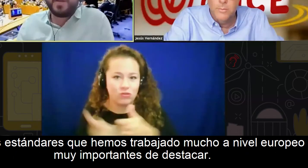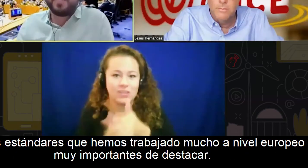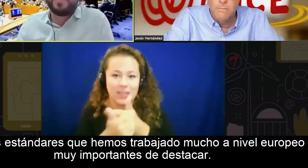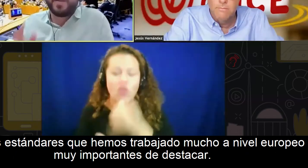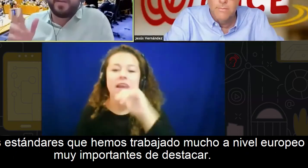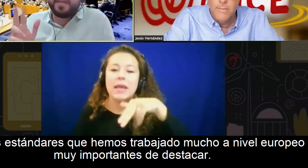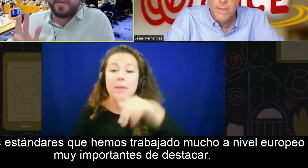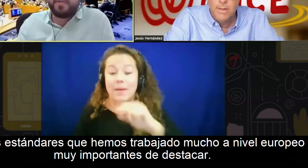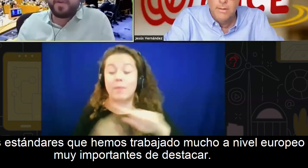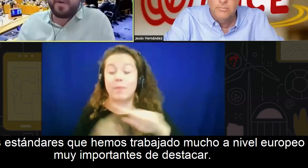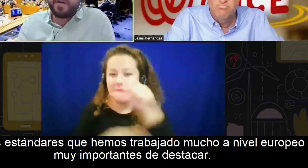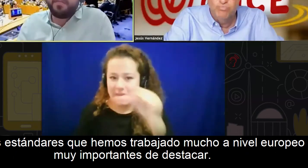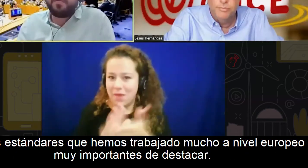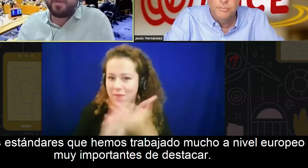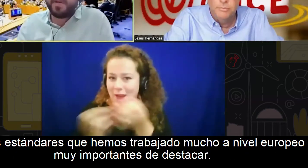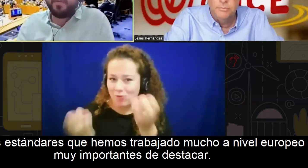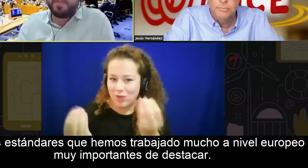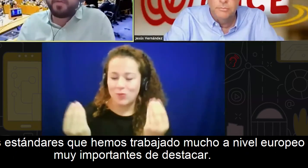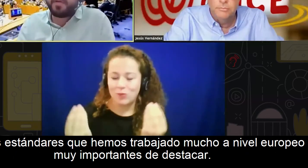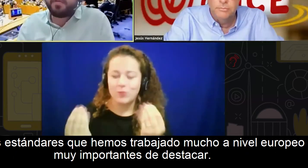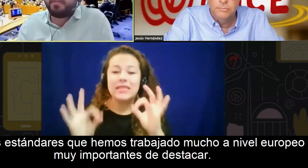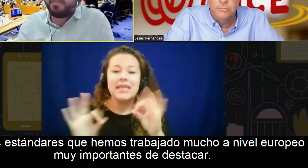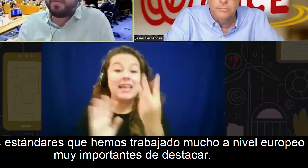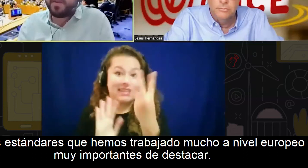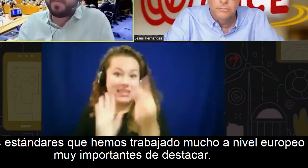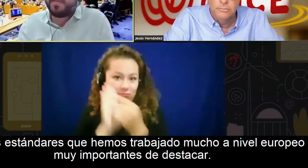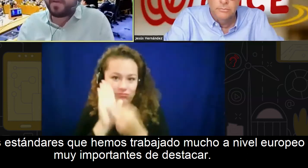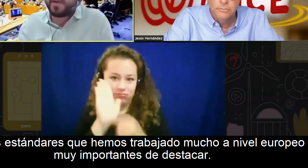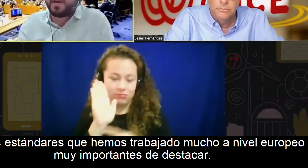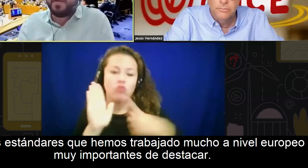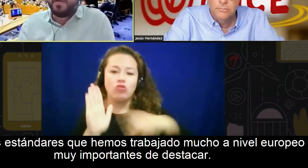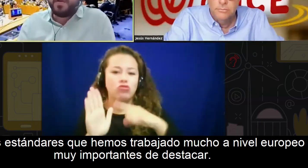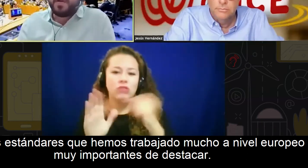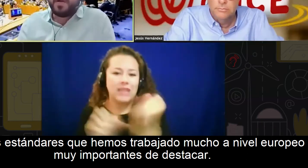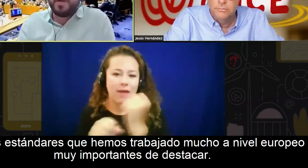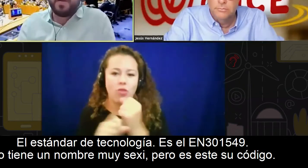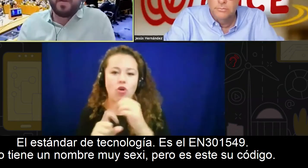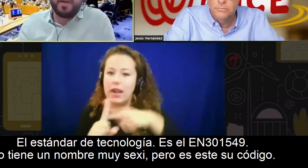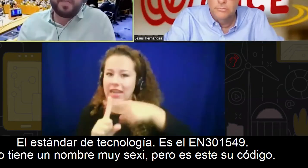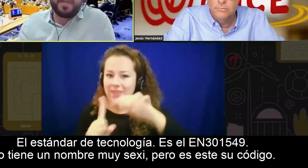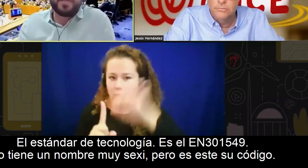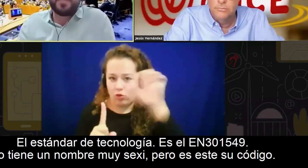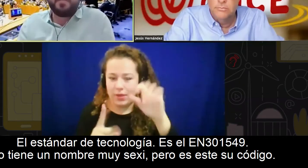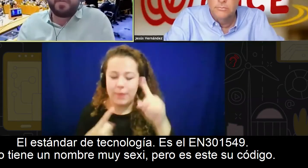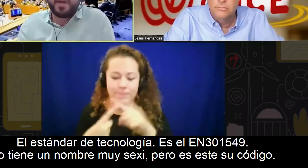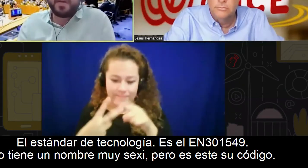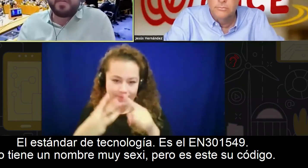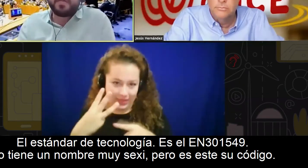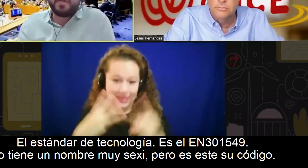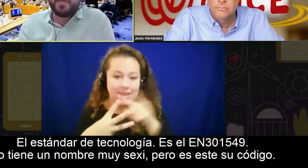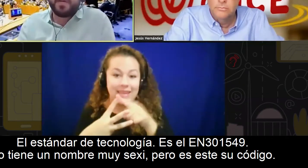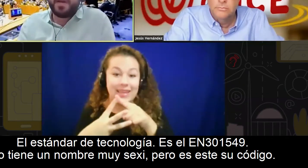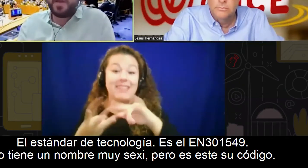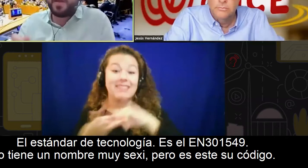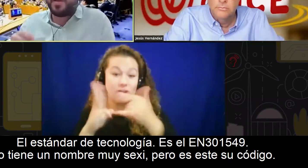que viene. Hay 3 estándares que hemos trabajado mucho a nivel europeo, que son muy importantes de destacar. El estándar de tecnología,